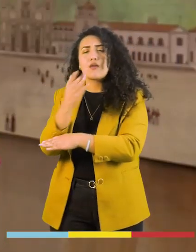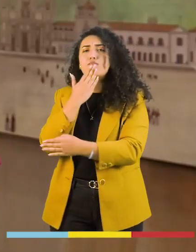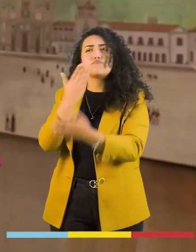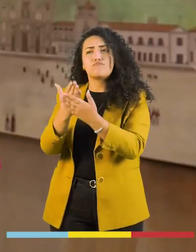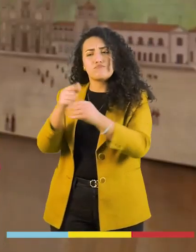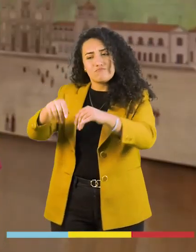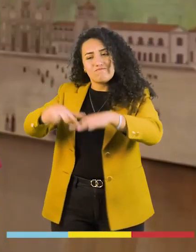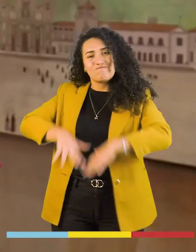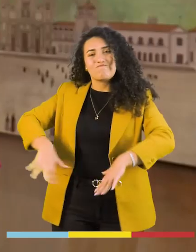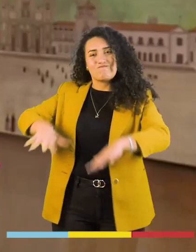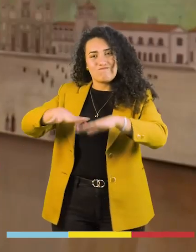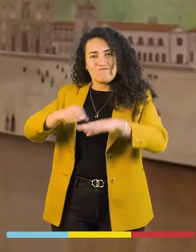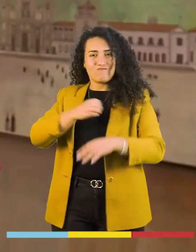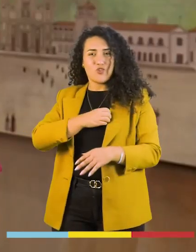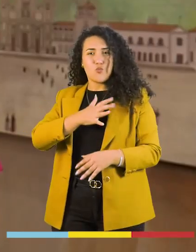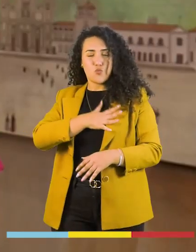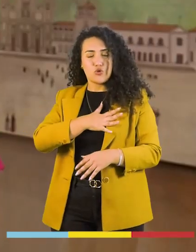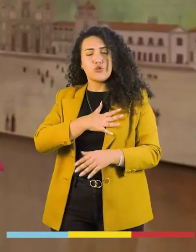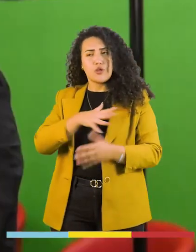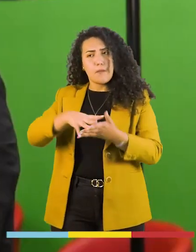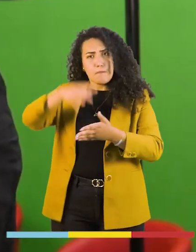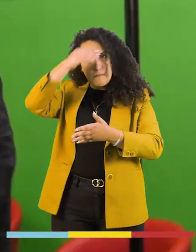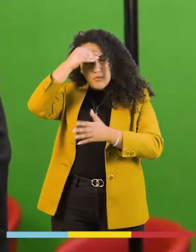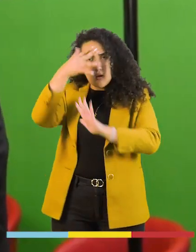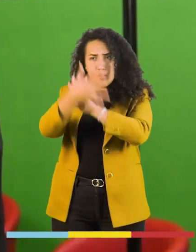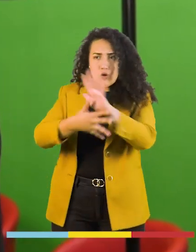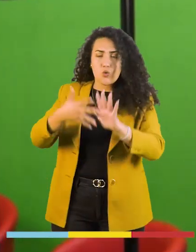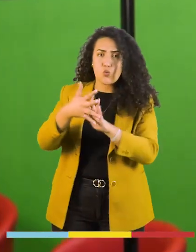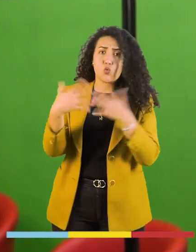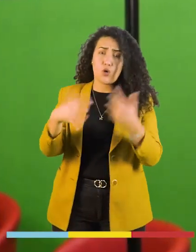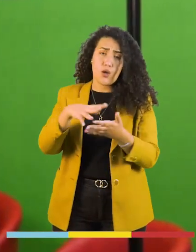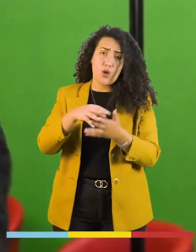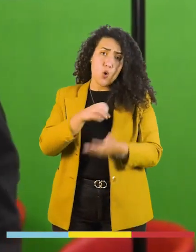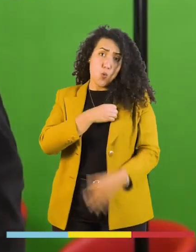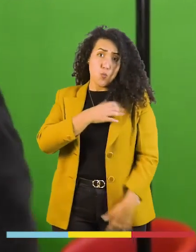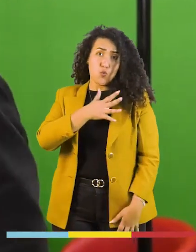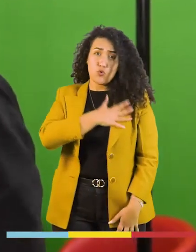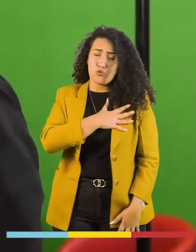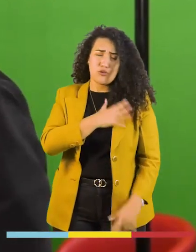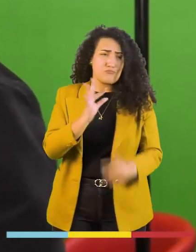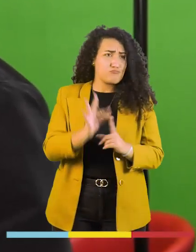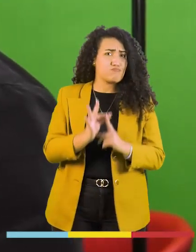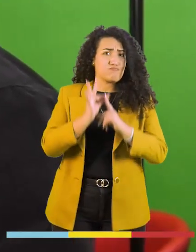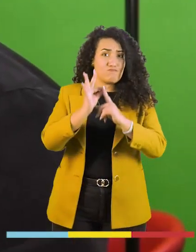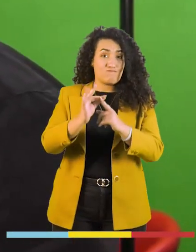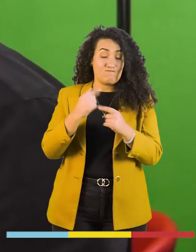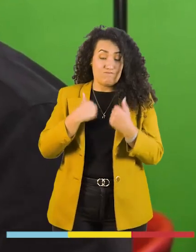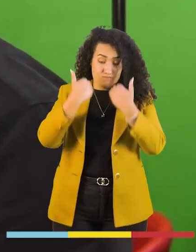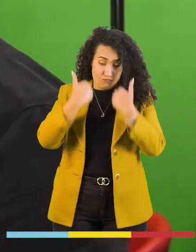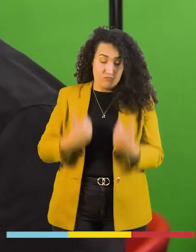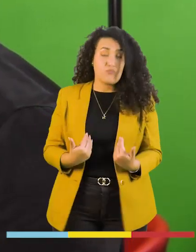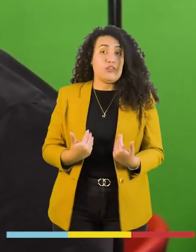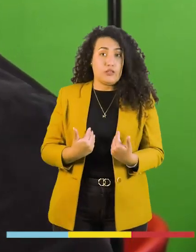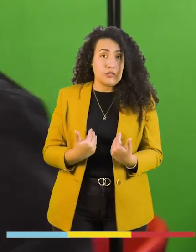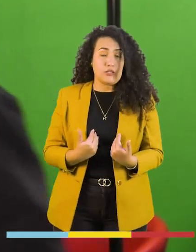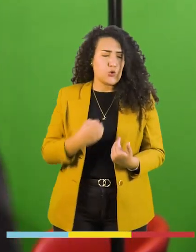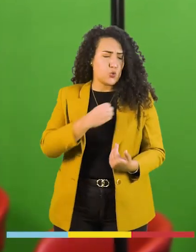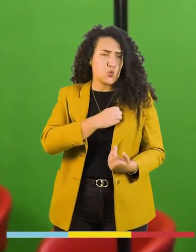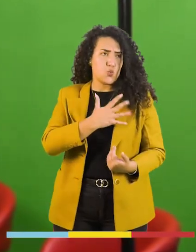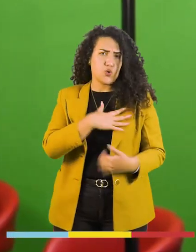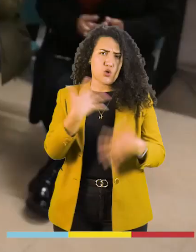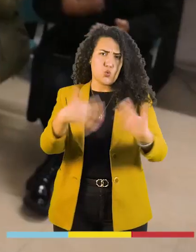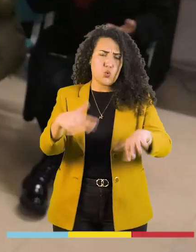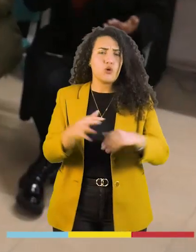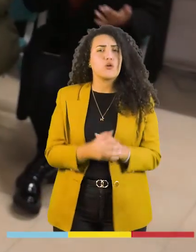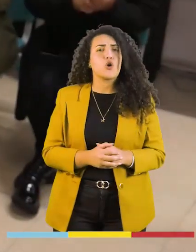Secretaría de Prensa por brindarnos este espacio, esta oportunidad de aprender lengua de señas. Es una oportunidad muy especial para mí